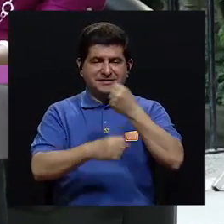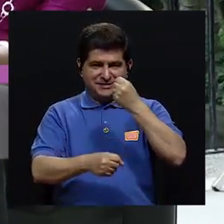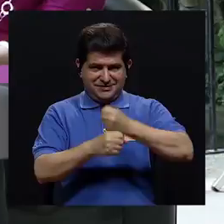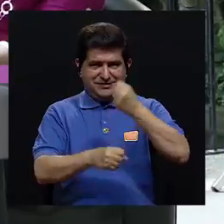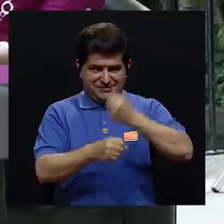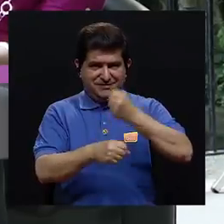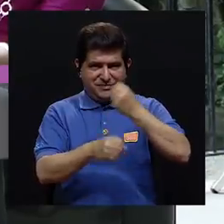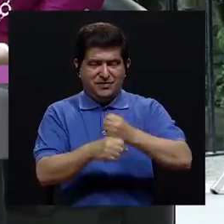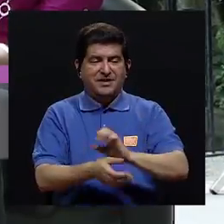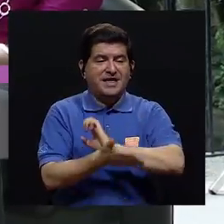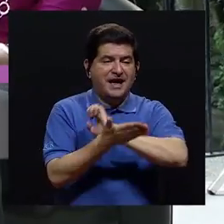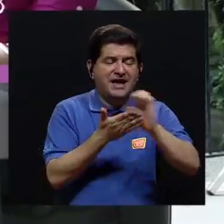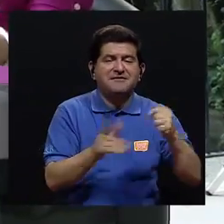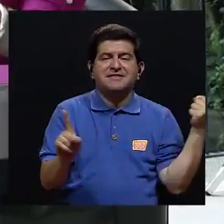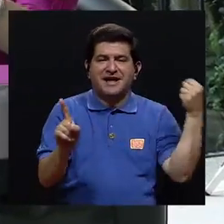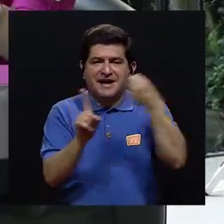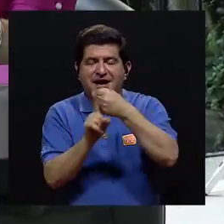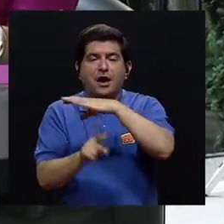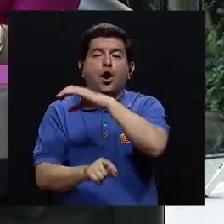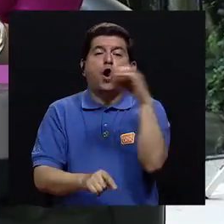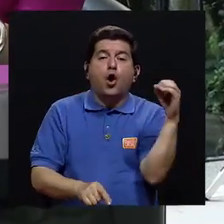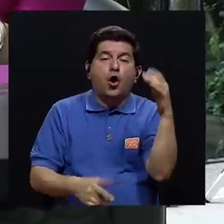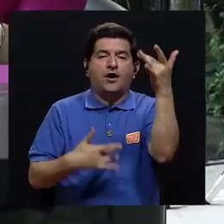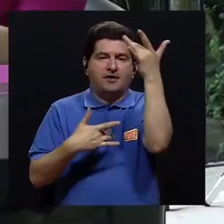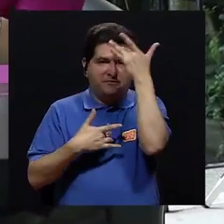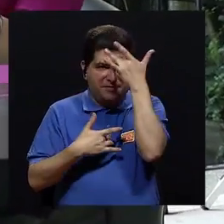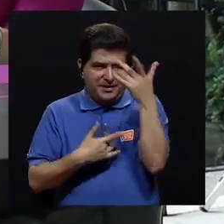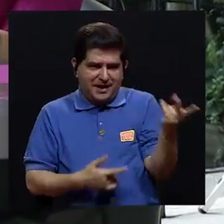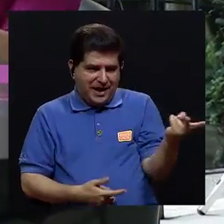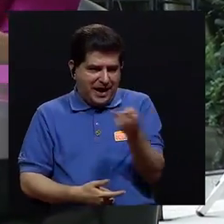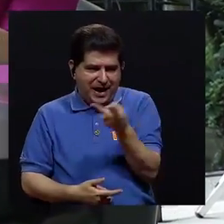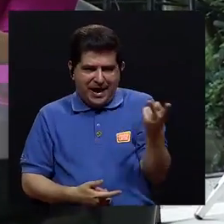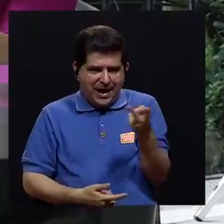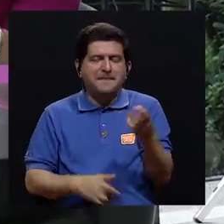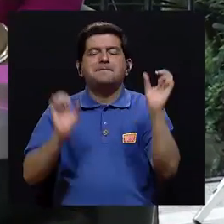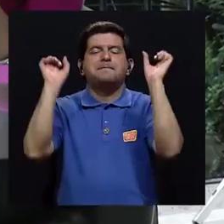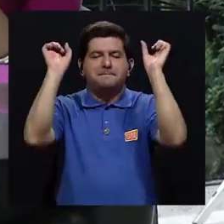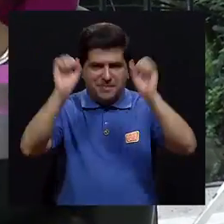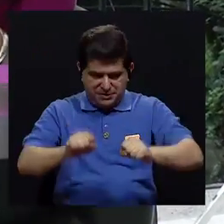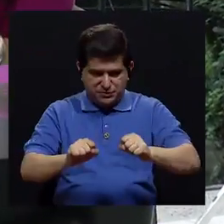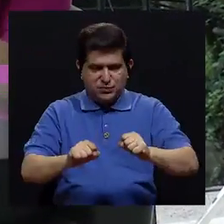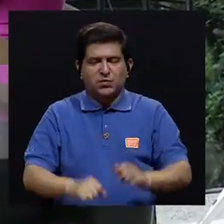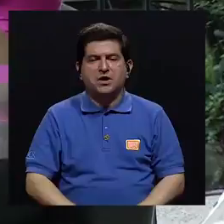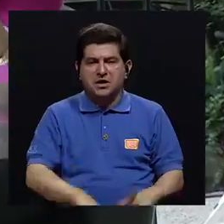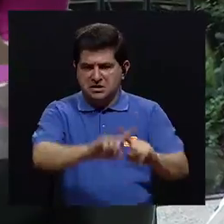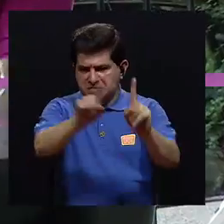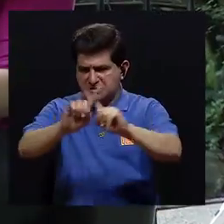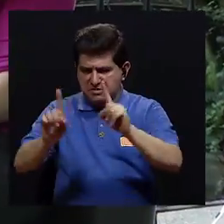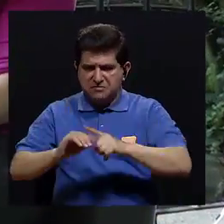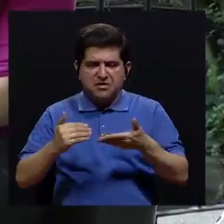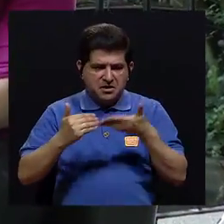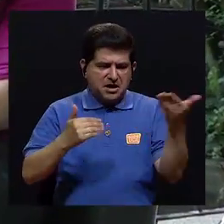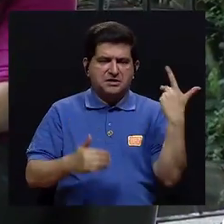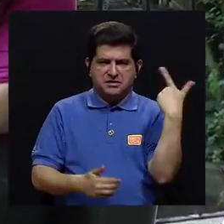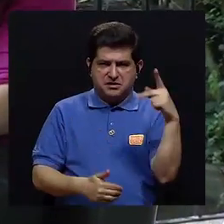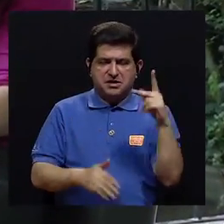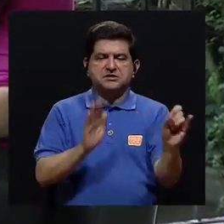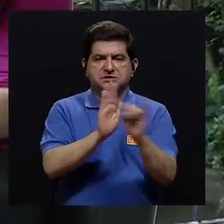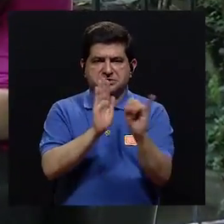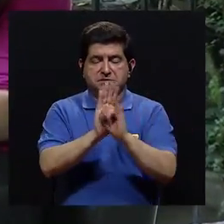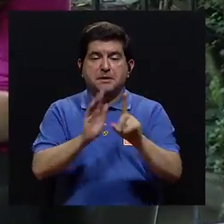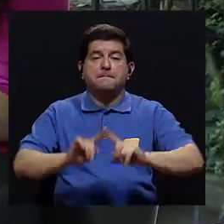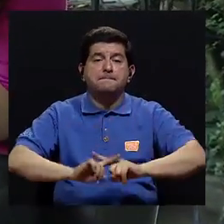seguridad ocupacional es evitar accidentes o enfermedades. Ambas se pueden ocasionar por todos estos factores de riesgo que